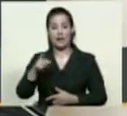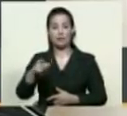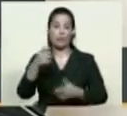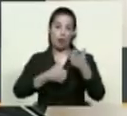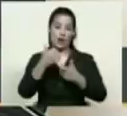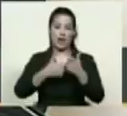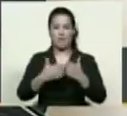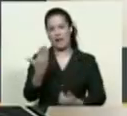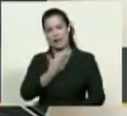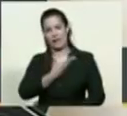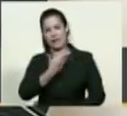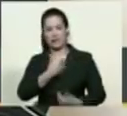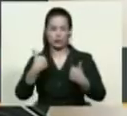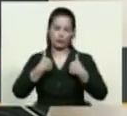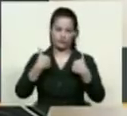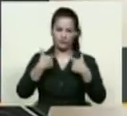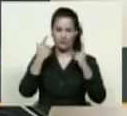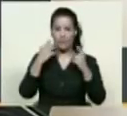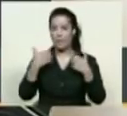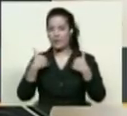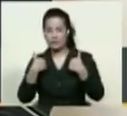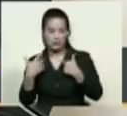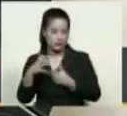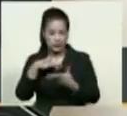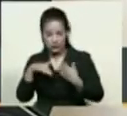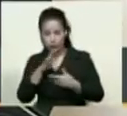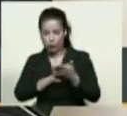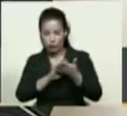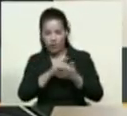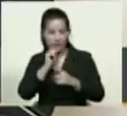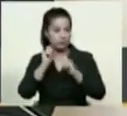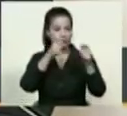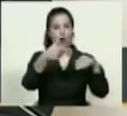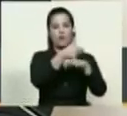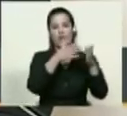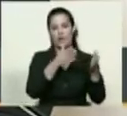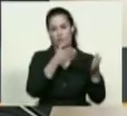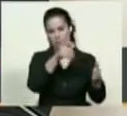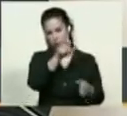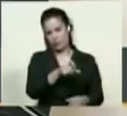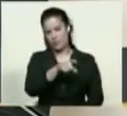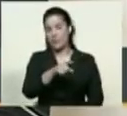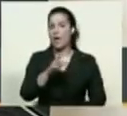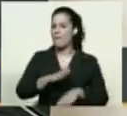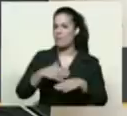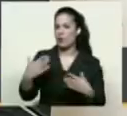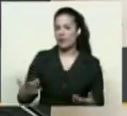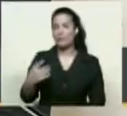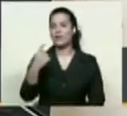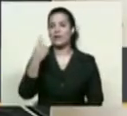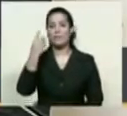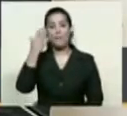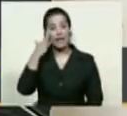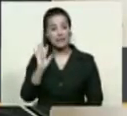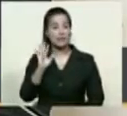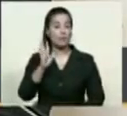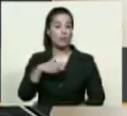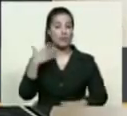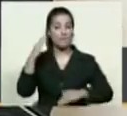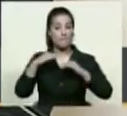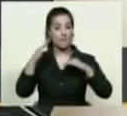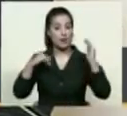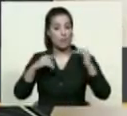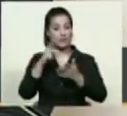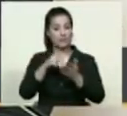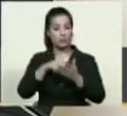afectan. Le planteo esto porque existe expectativa de que pueda haber una menor participación por parte de